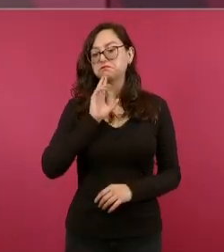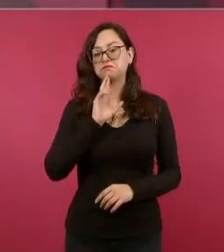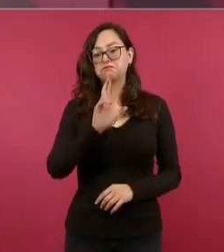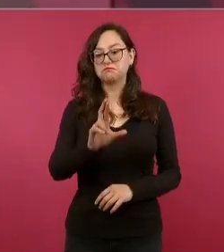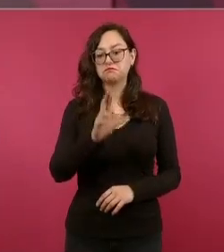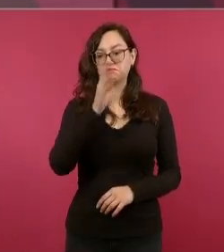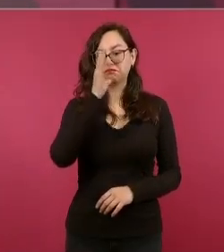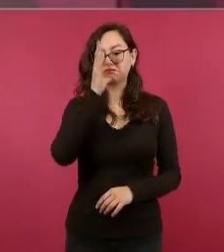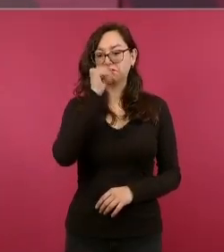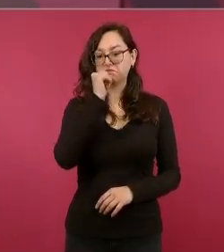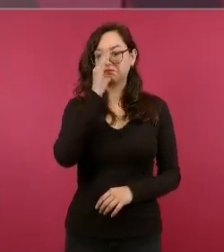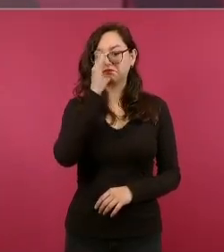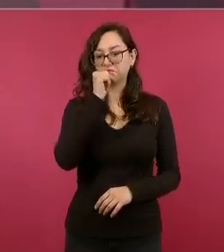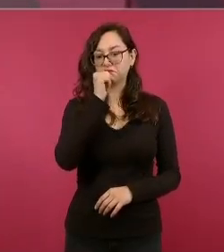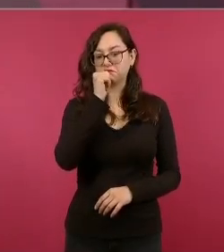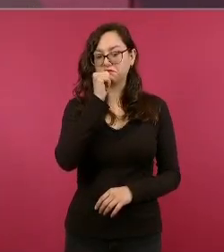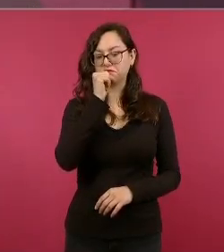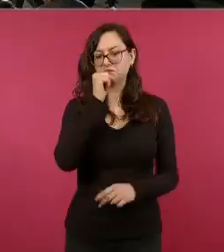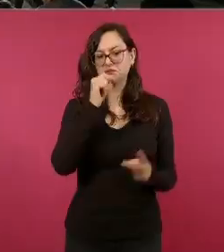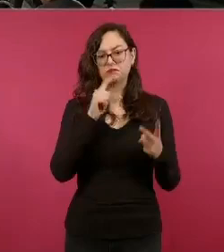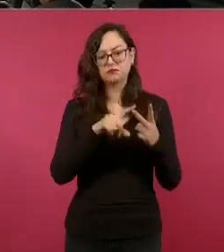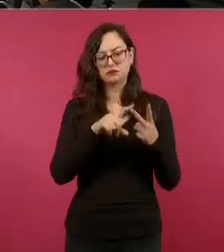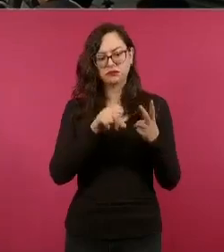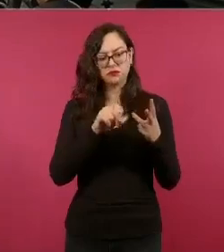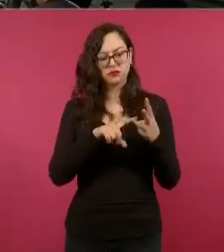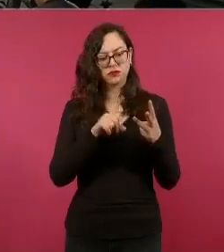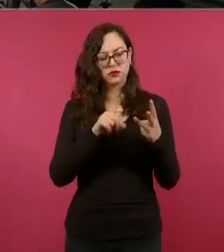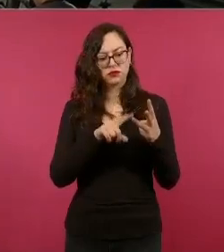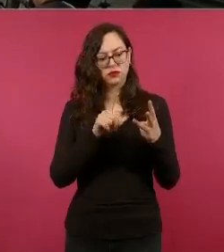responder. Planteaste algo al principio.